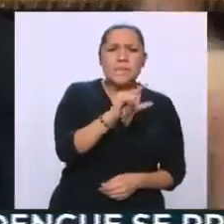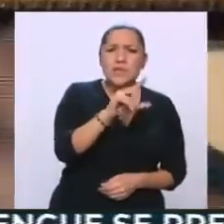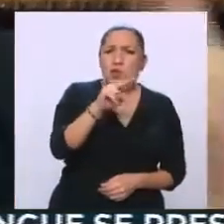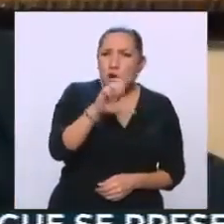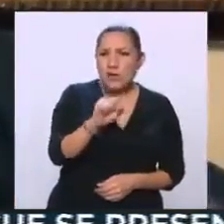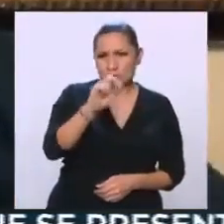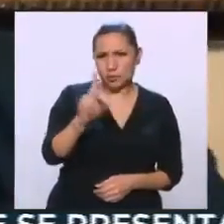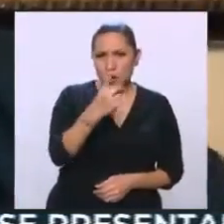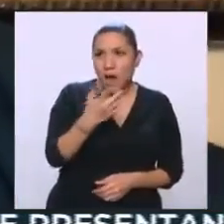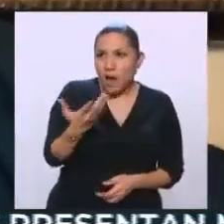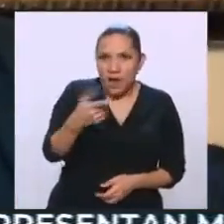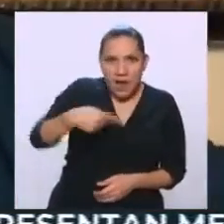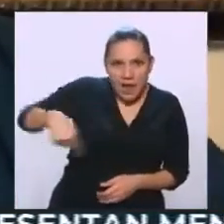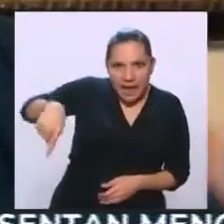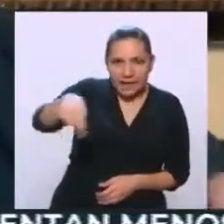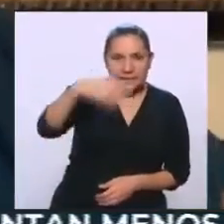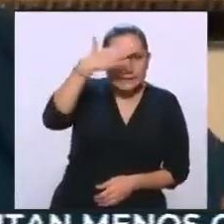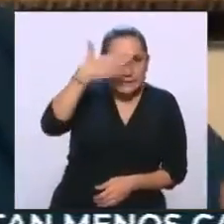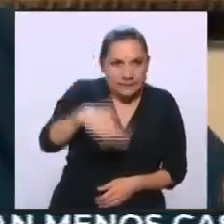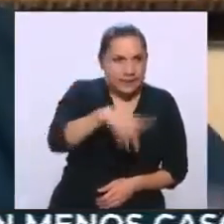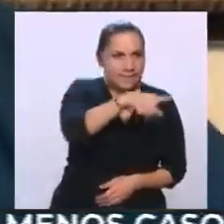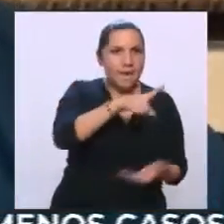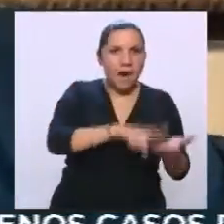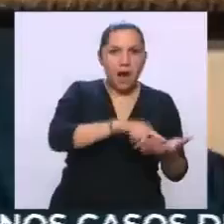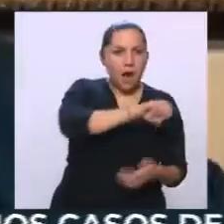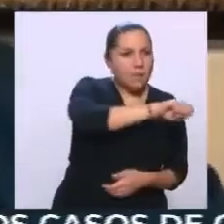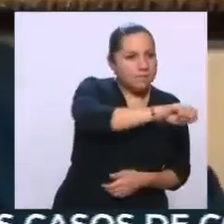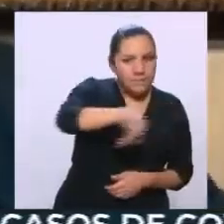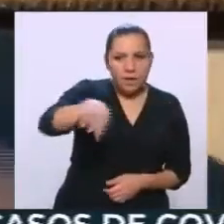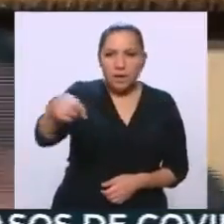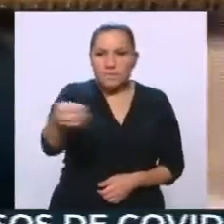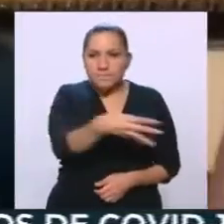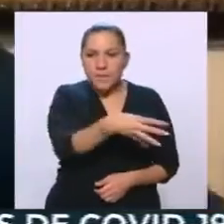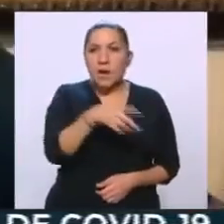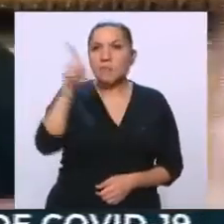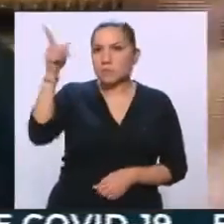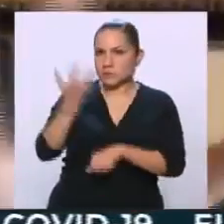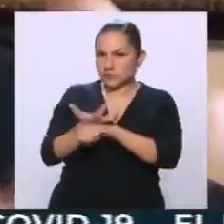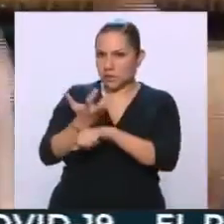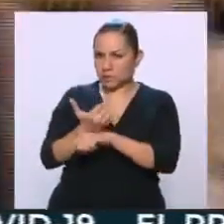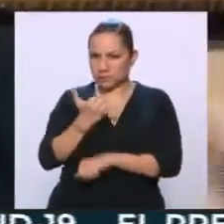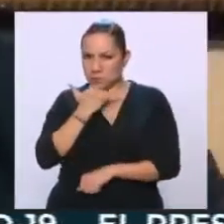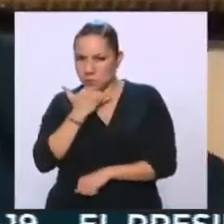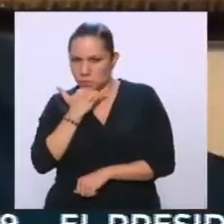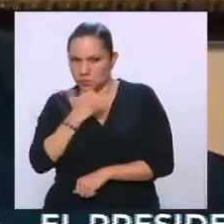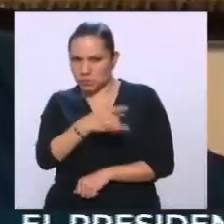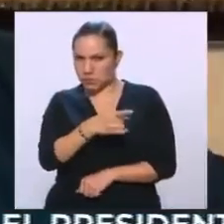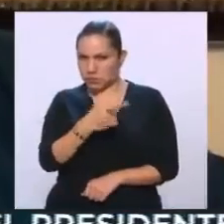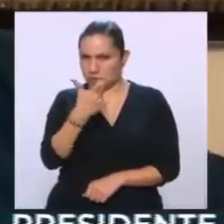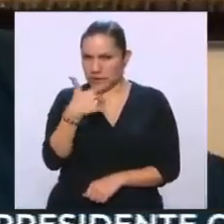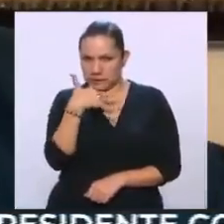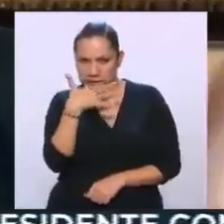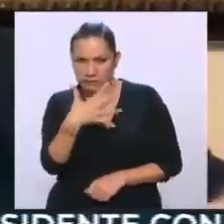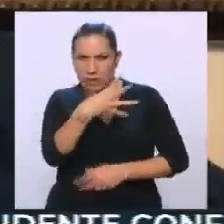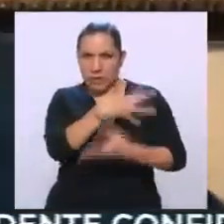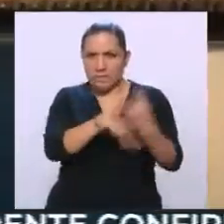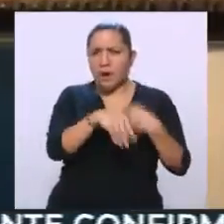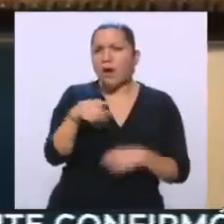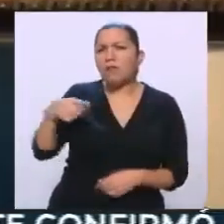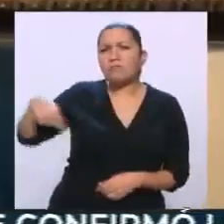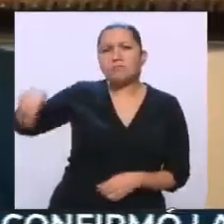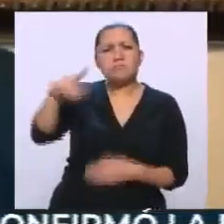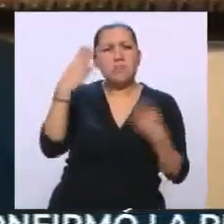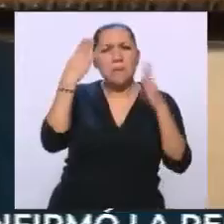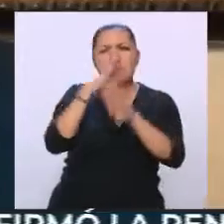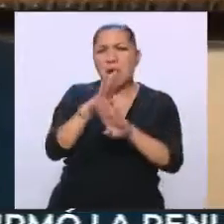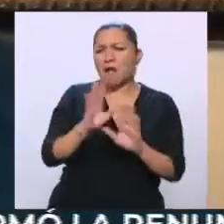tenían reportes de actividades sospechosas por las autoridades de Estados Unidos. Imagínate qué grave. En esta investigación se señala, por ejemplo, que